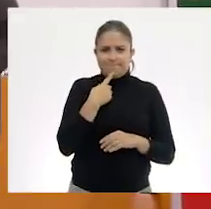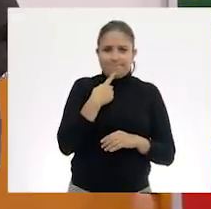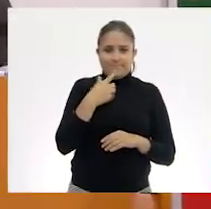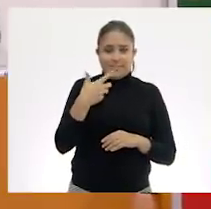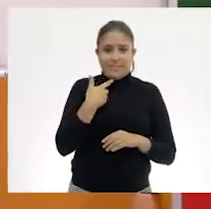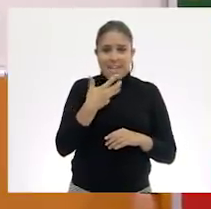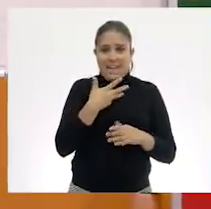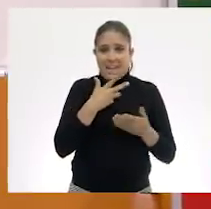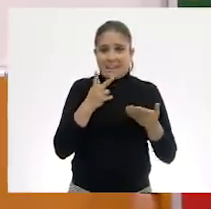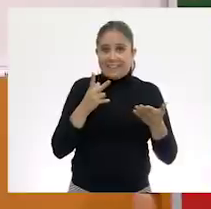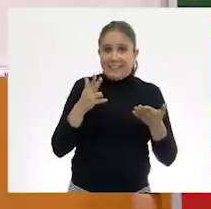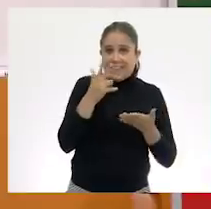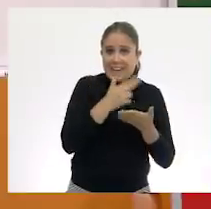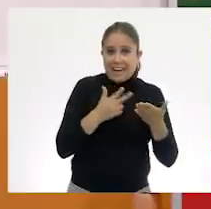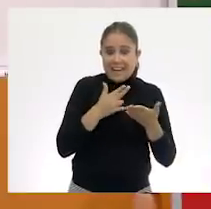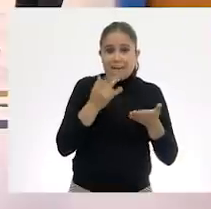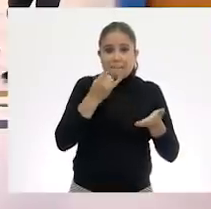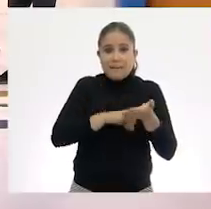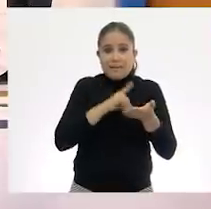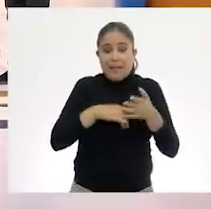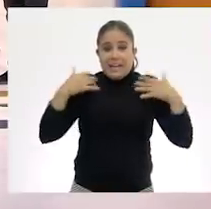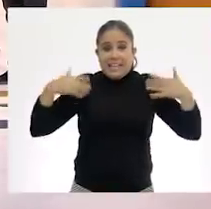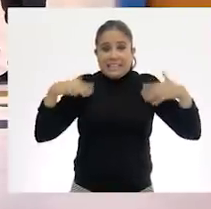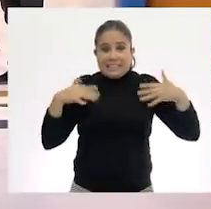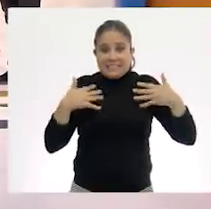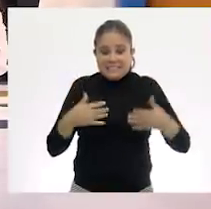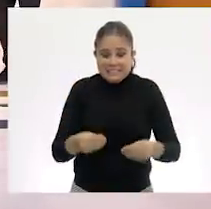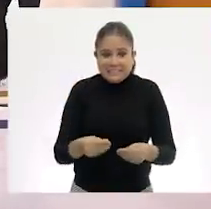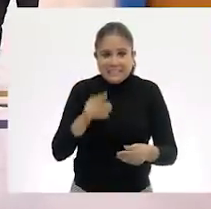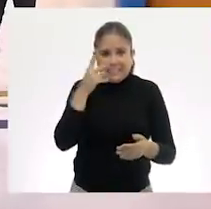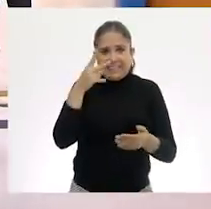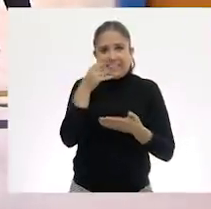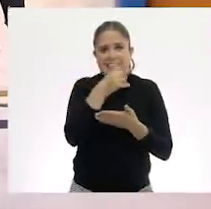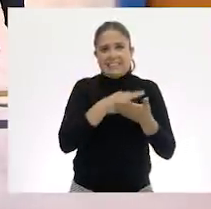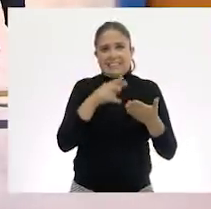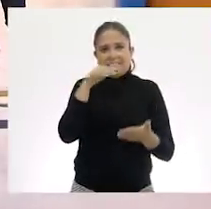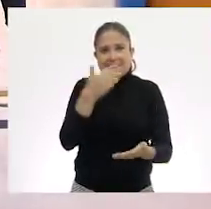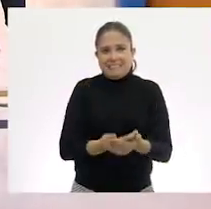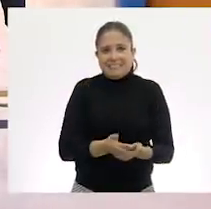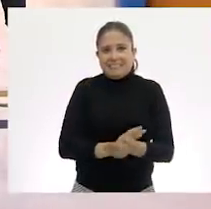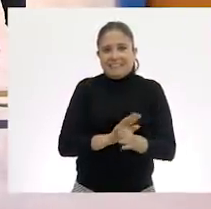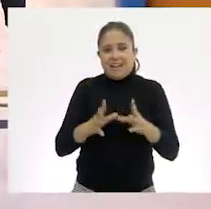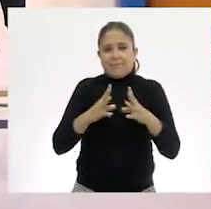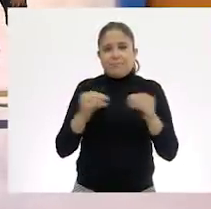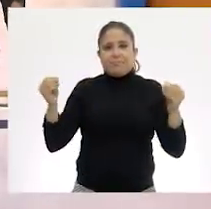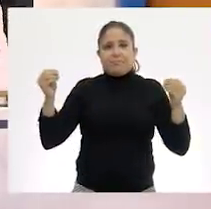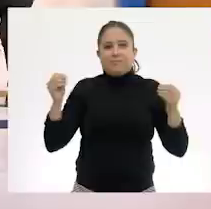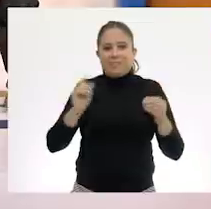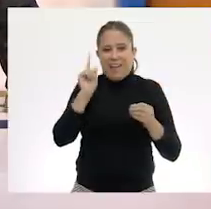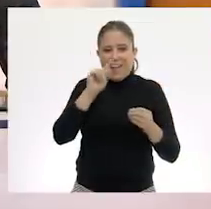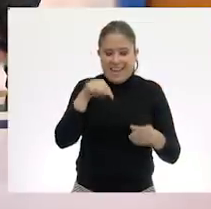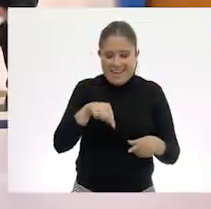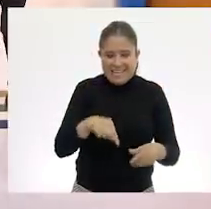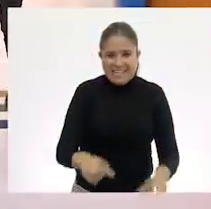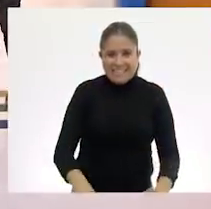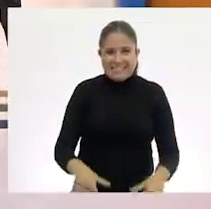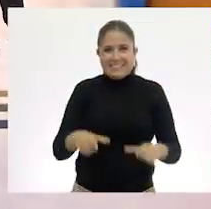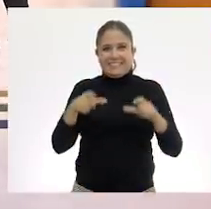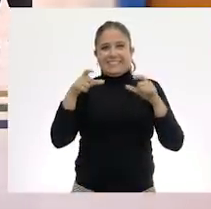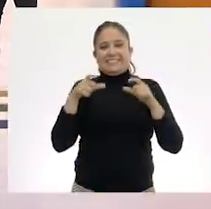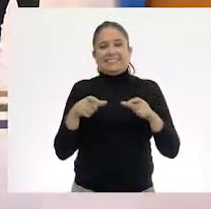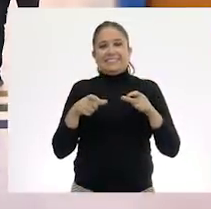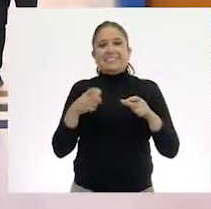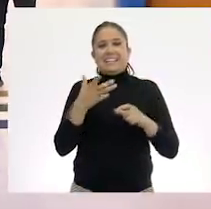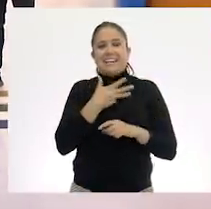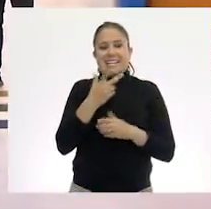tengo tijeras y si tengo pegamento. ¡Uy! Ya no tengo tijeras. Ya se fueron, desaparecieron. ¡No, aquí están! Muy bien, bueno, si